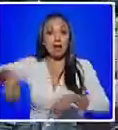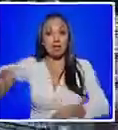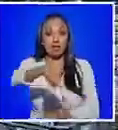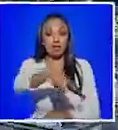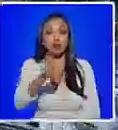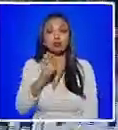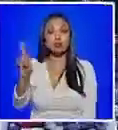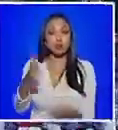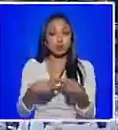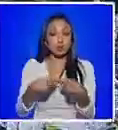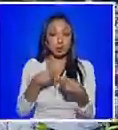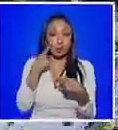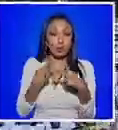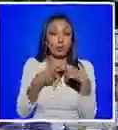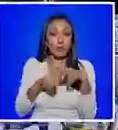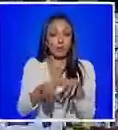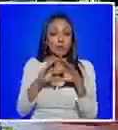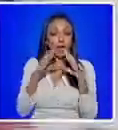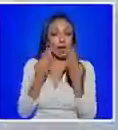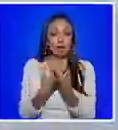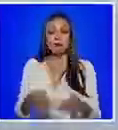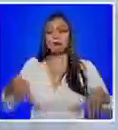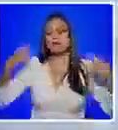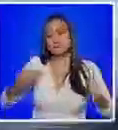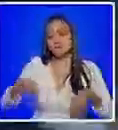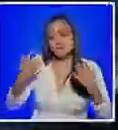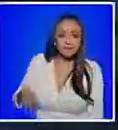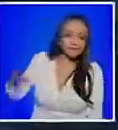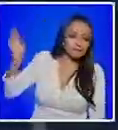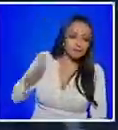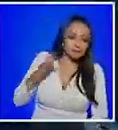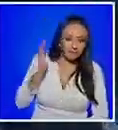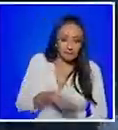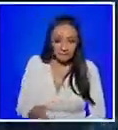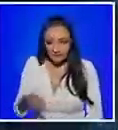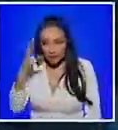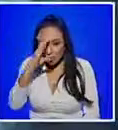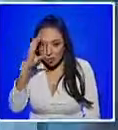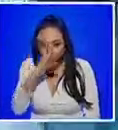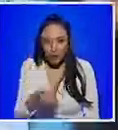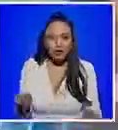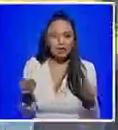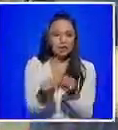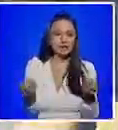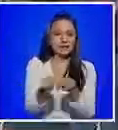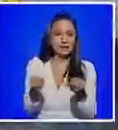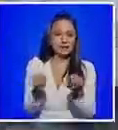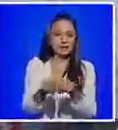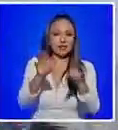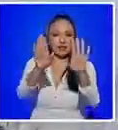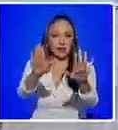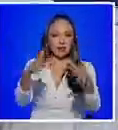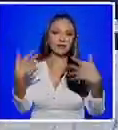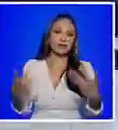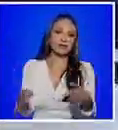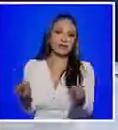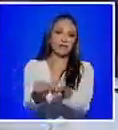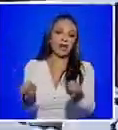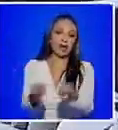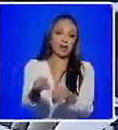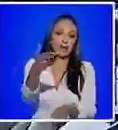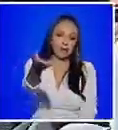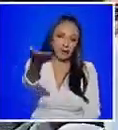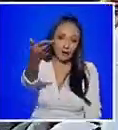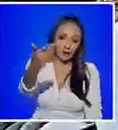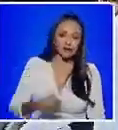este inicio de clases, venga las botas, estas botas son las que buscaba para mi estimado Juan Carlos. Mire, Juan Carlos, acá